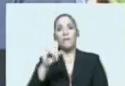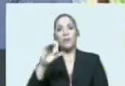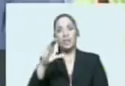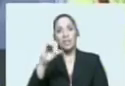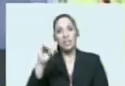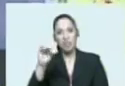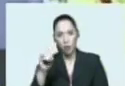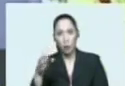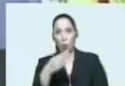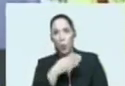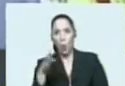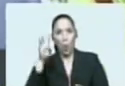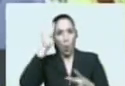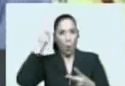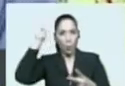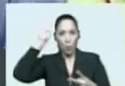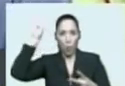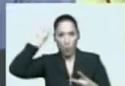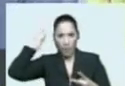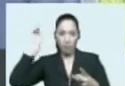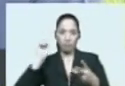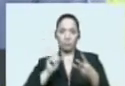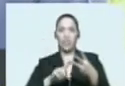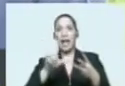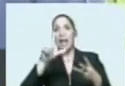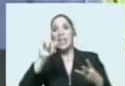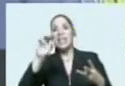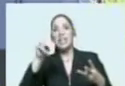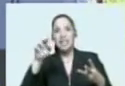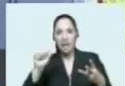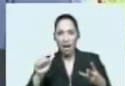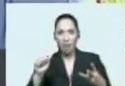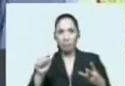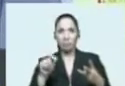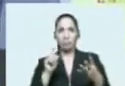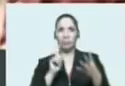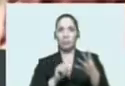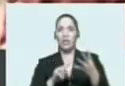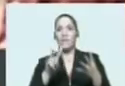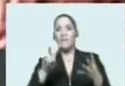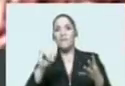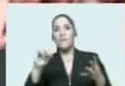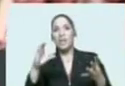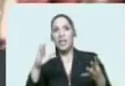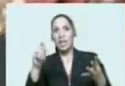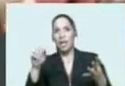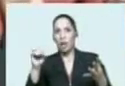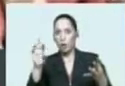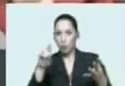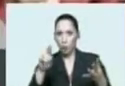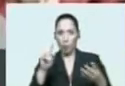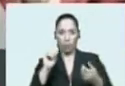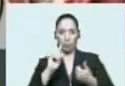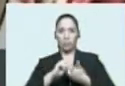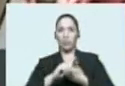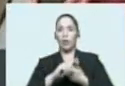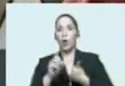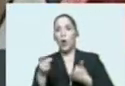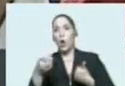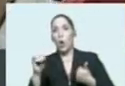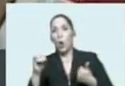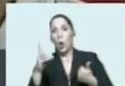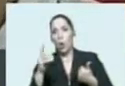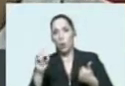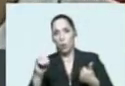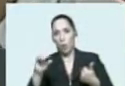robert serra a lina ron a víctor soto rojas a noel rodríguez